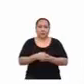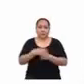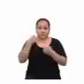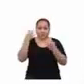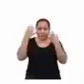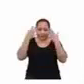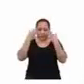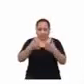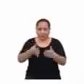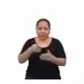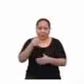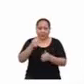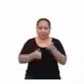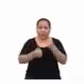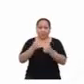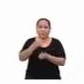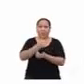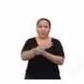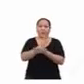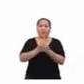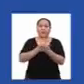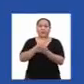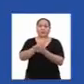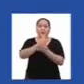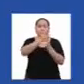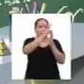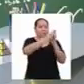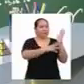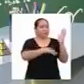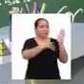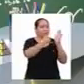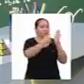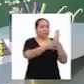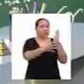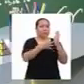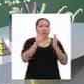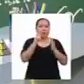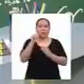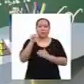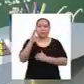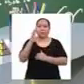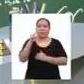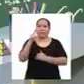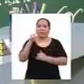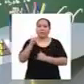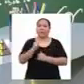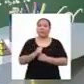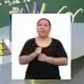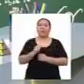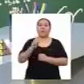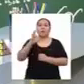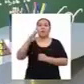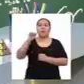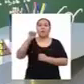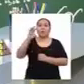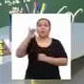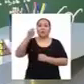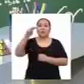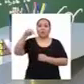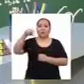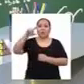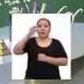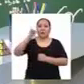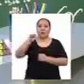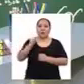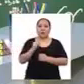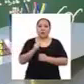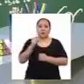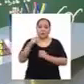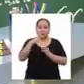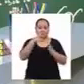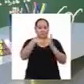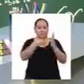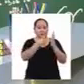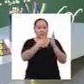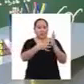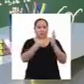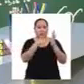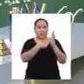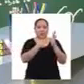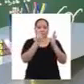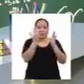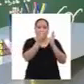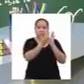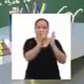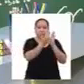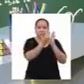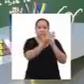Identificar los elementos de una tabla de frecuencias. Ya tenemos la primera columna y un poco más. Para organizar